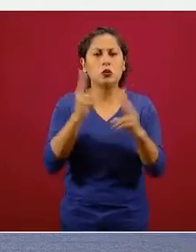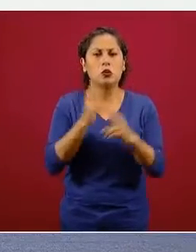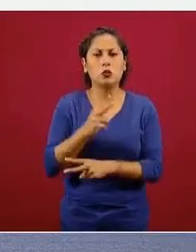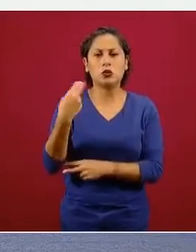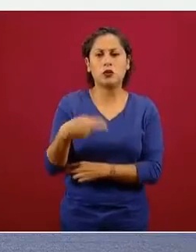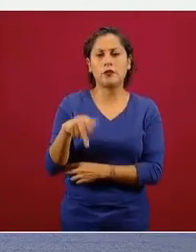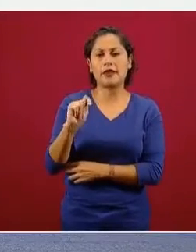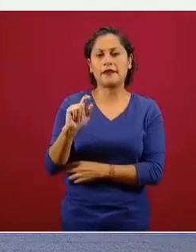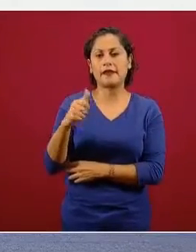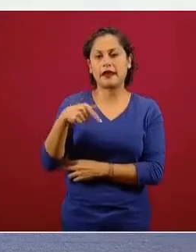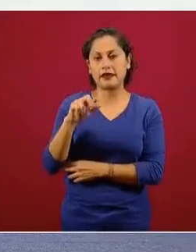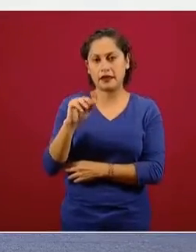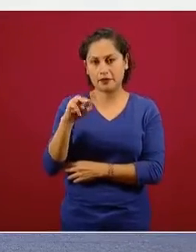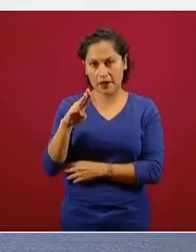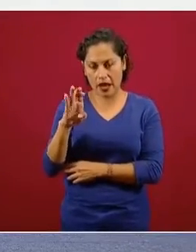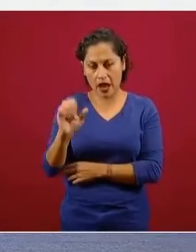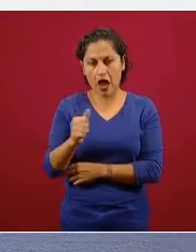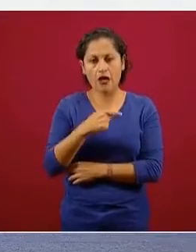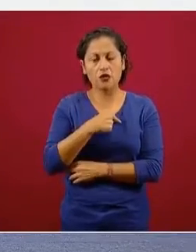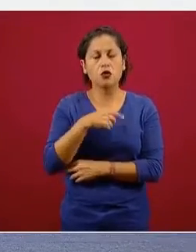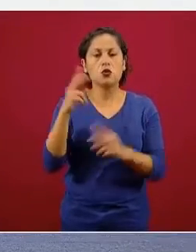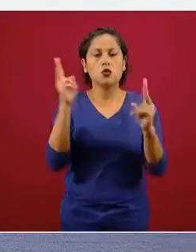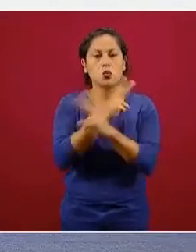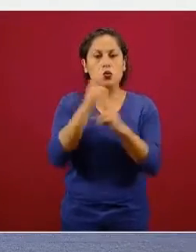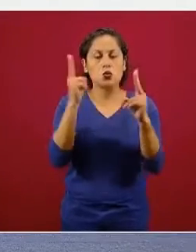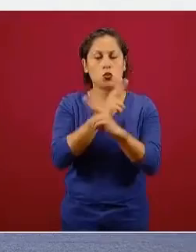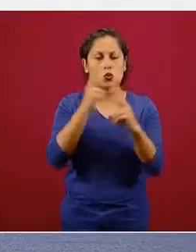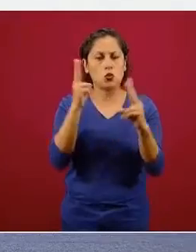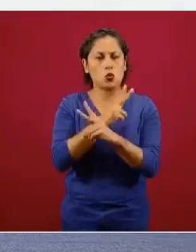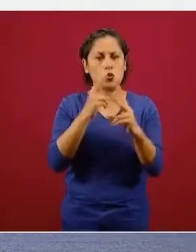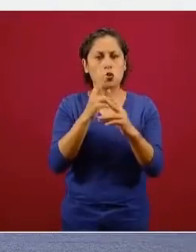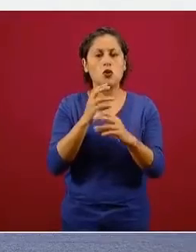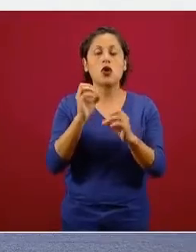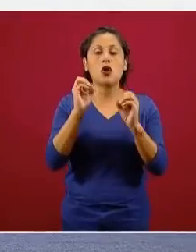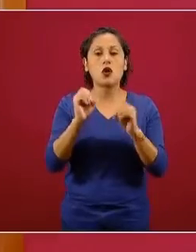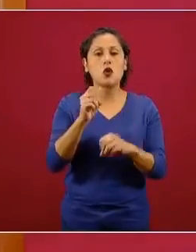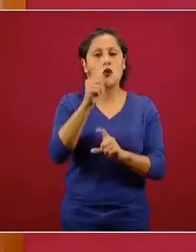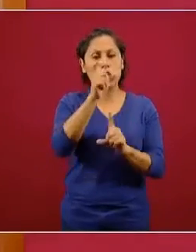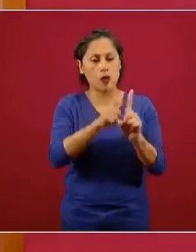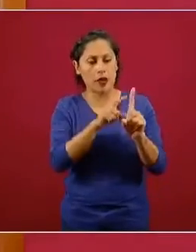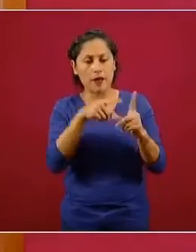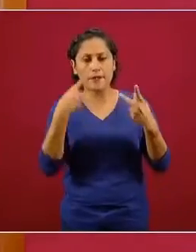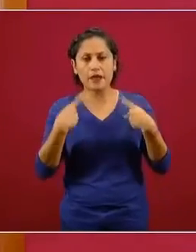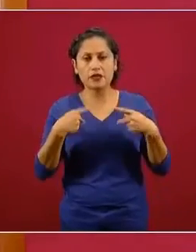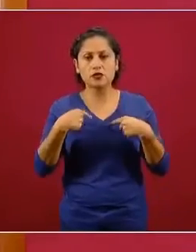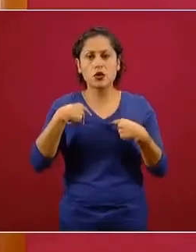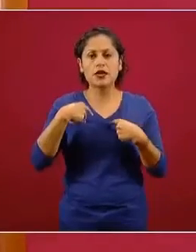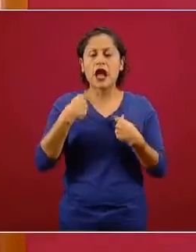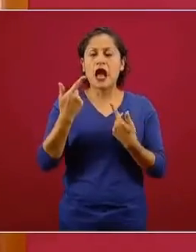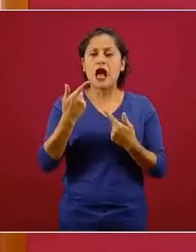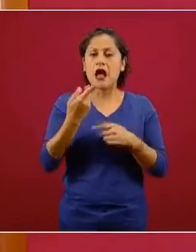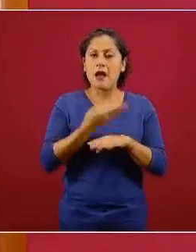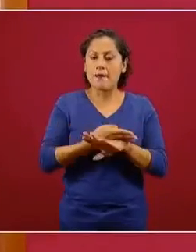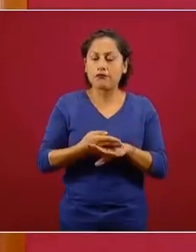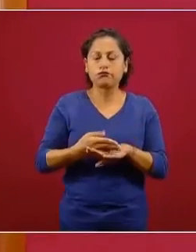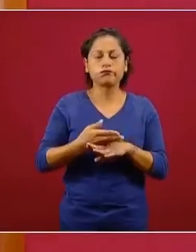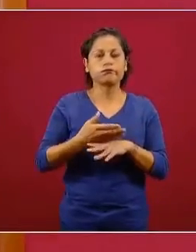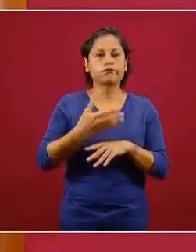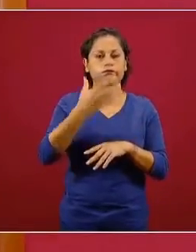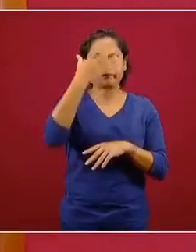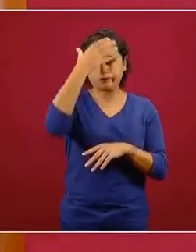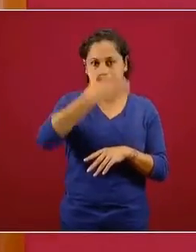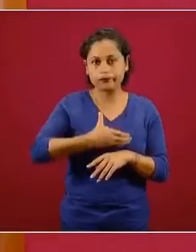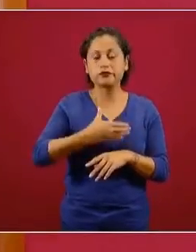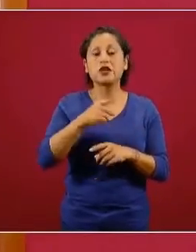taquipnea, la respiración acelerada, o que la persona esté somnolienta o pálida. Estos son signos de alarma y